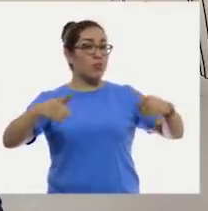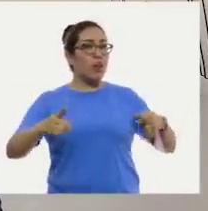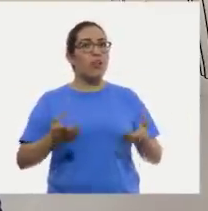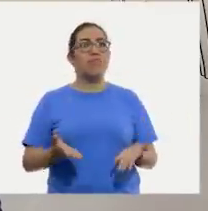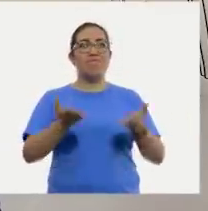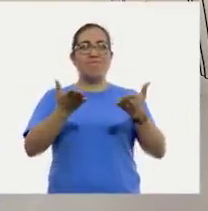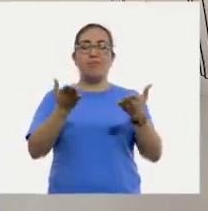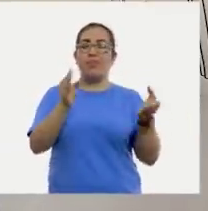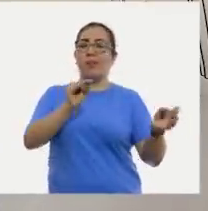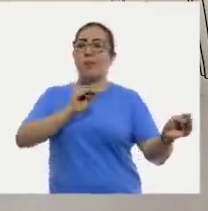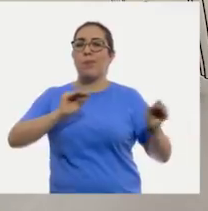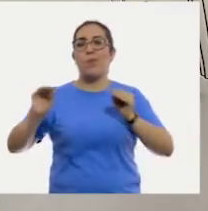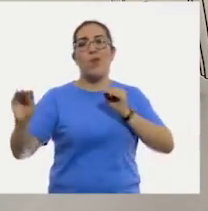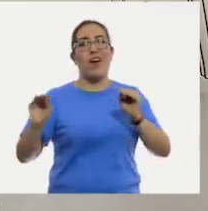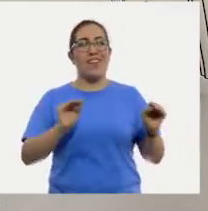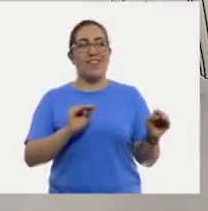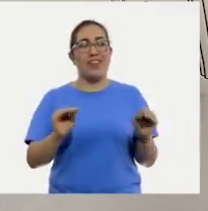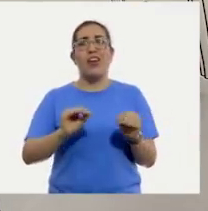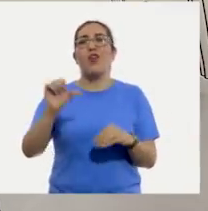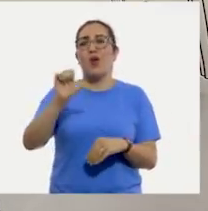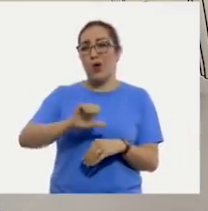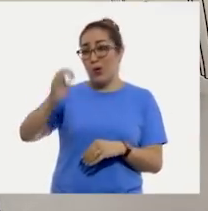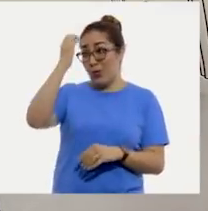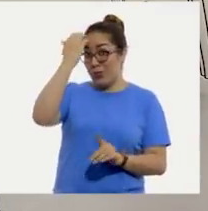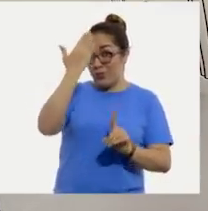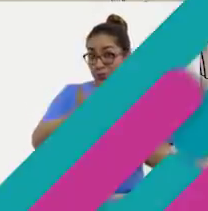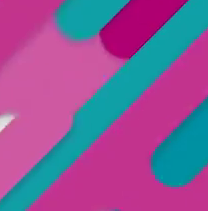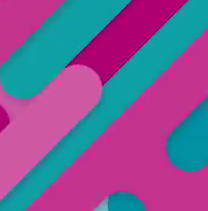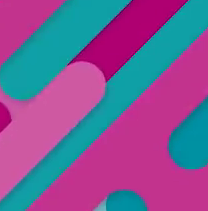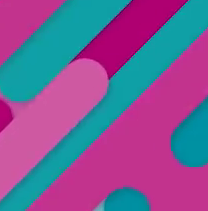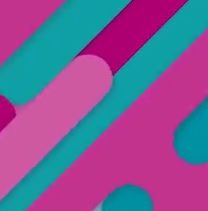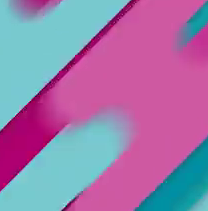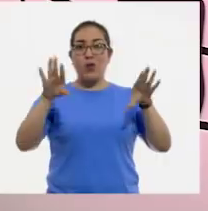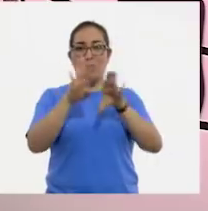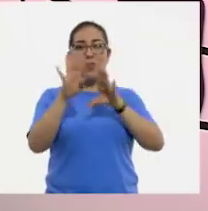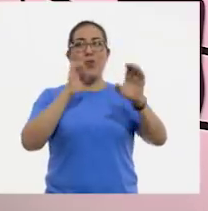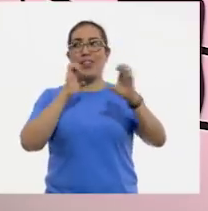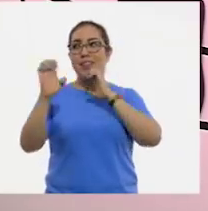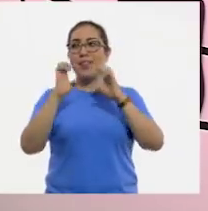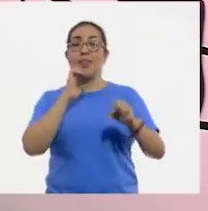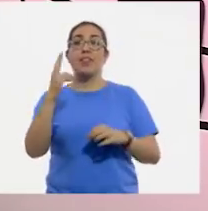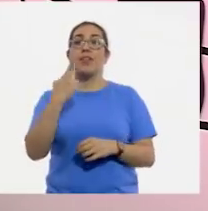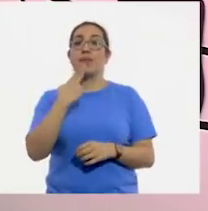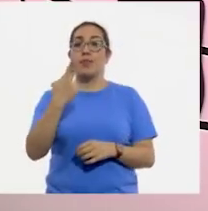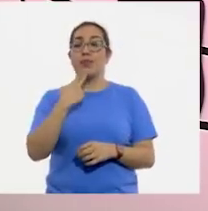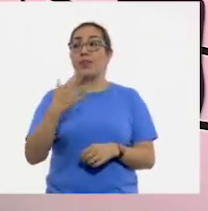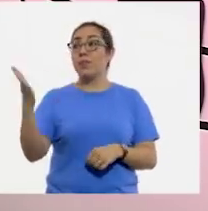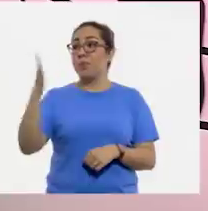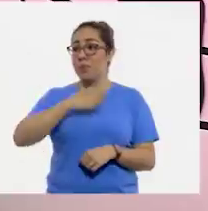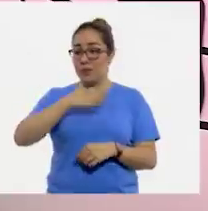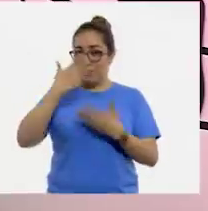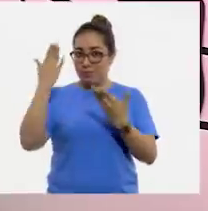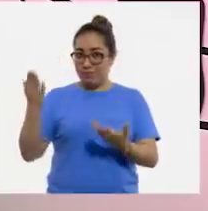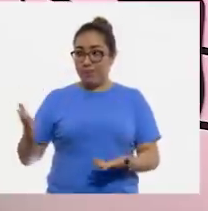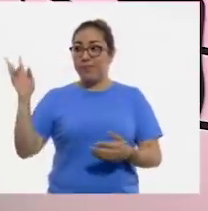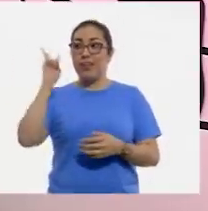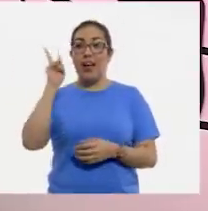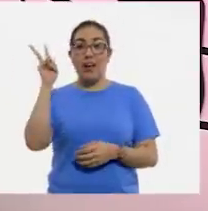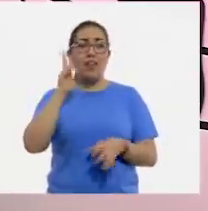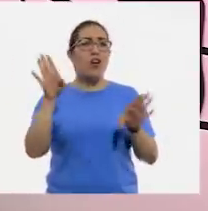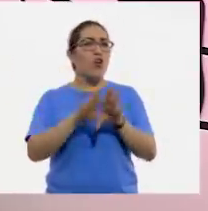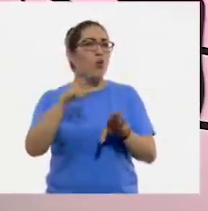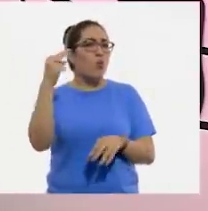hacer, conocer al maestro a través de una entrevista. ¿Me acompañan? Bueno, pues ahora sí, vamos a saber cómo se llama